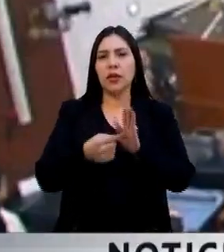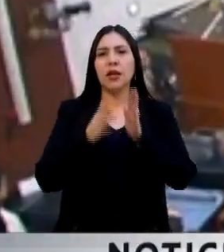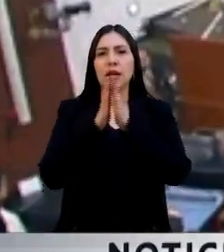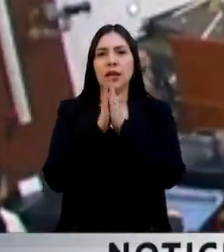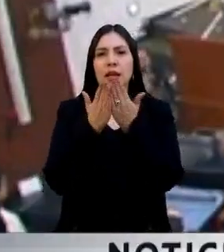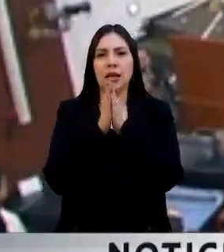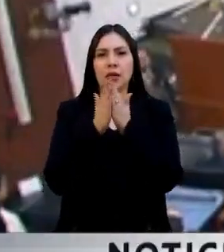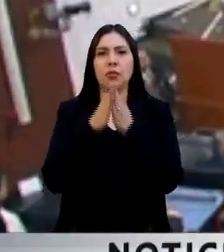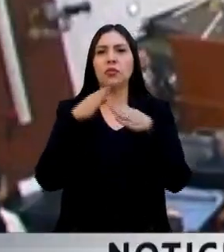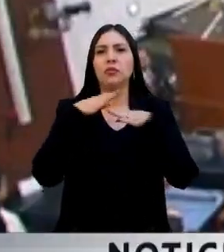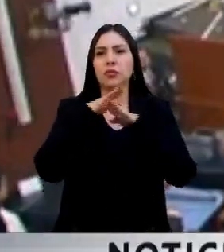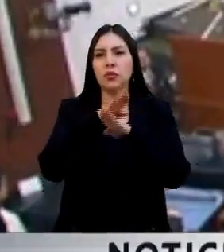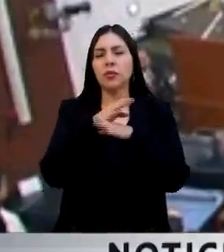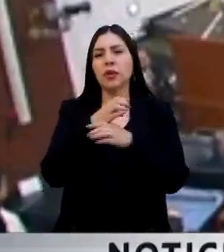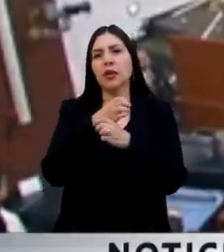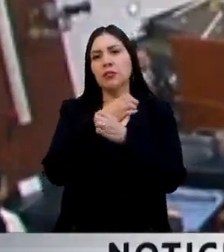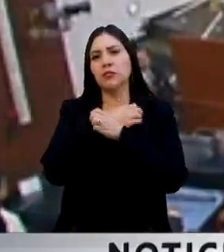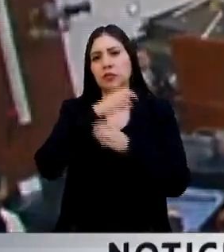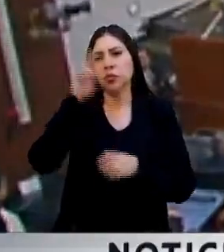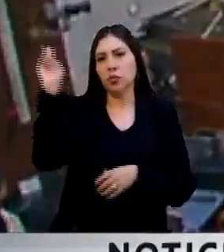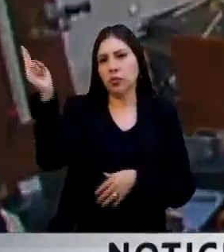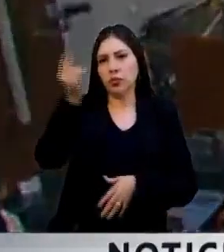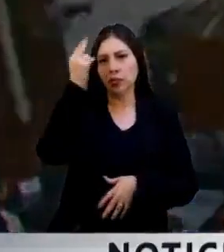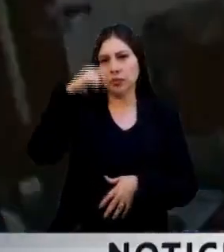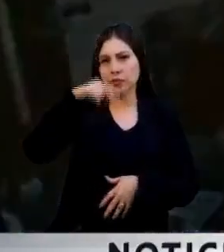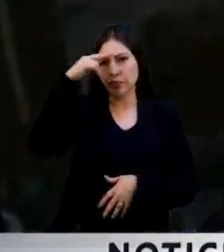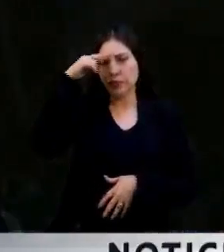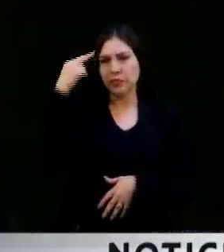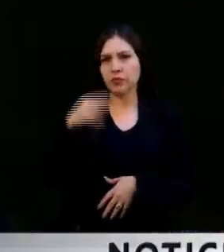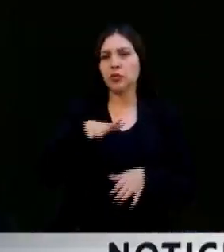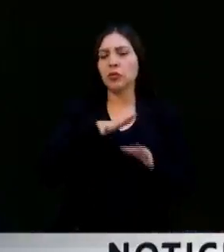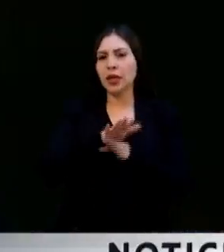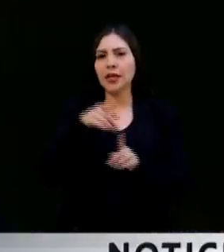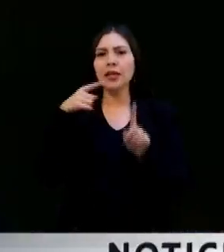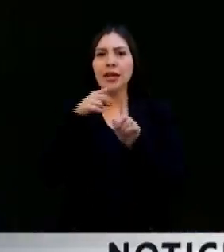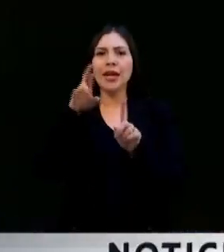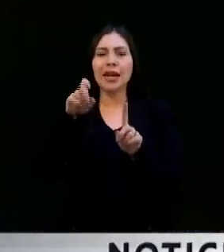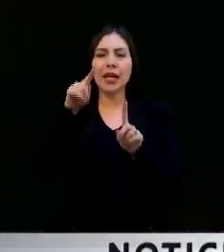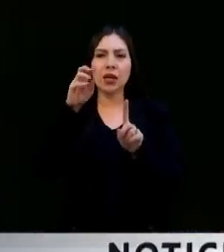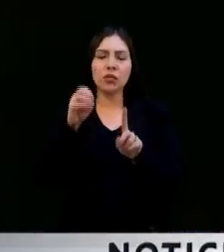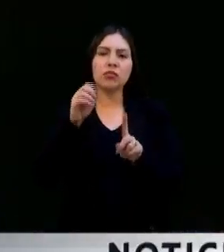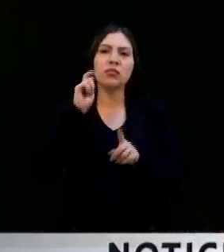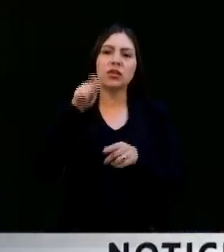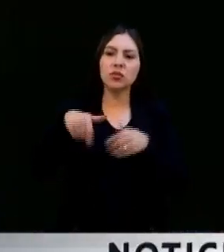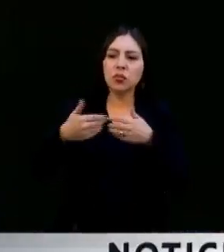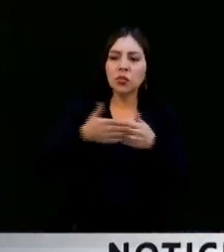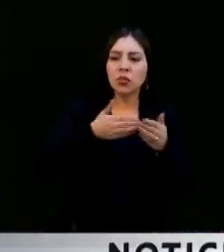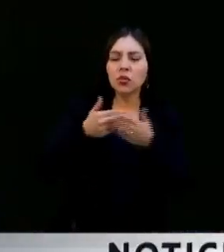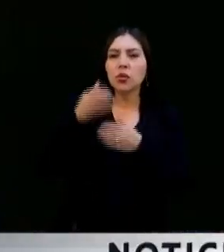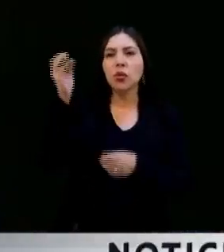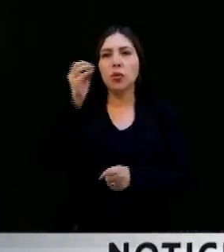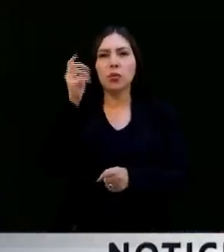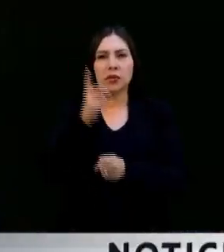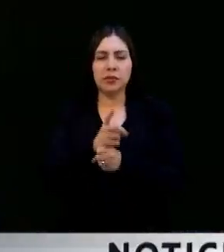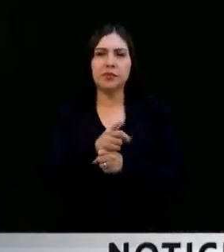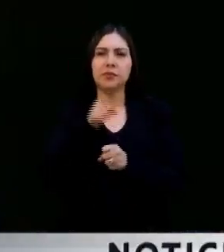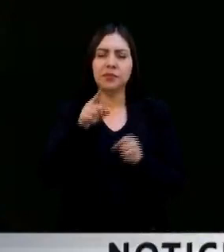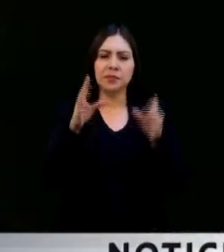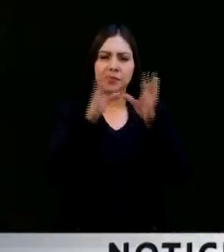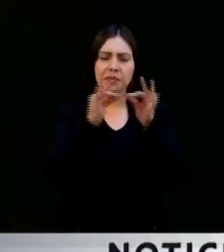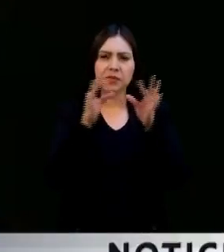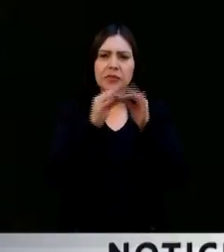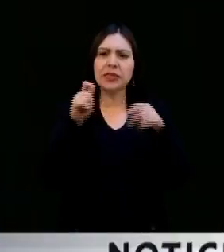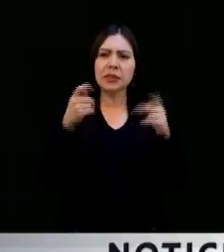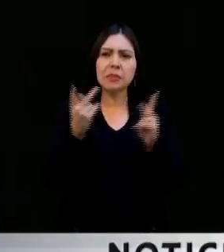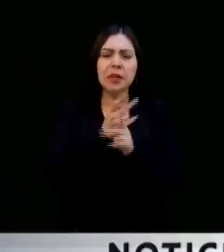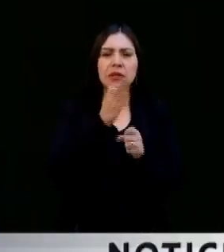México, competencias, retos, oportunidades y tendencias, cuyas páginas muestran primero un retrato del estado actual de las universidades